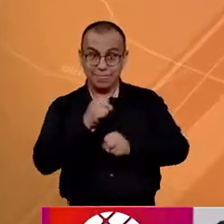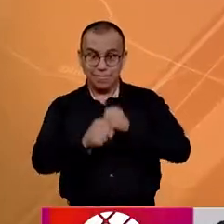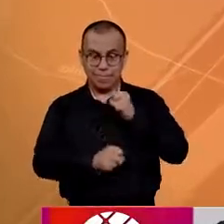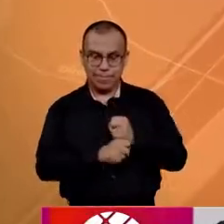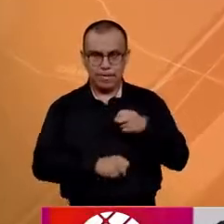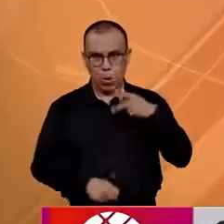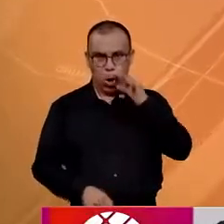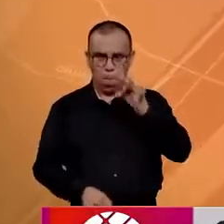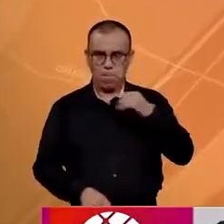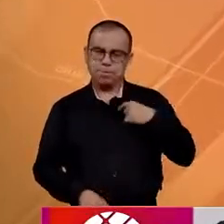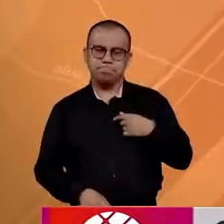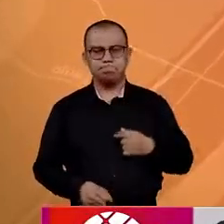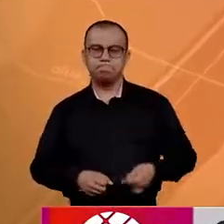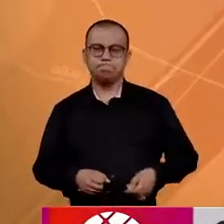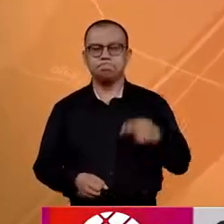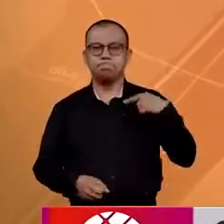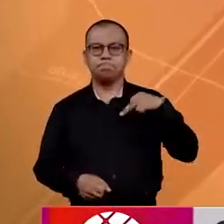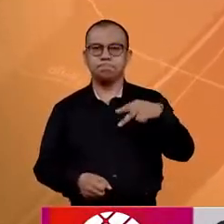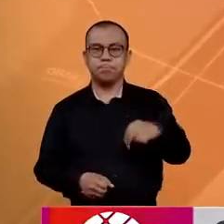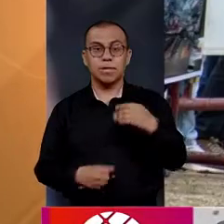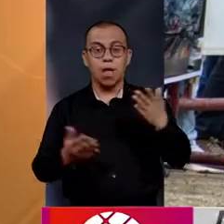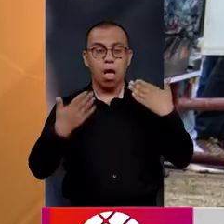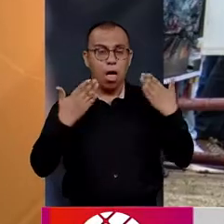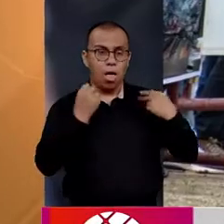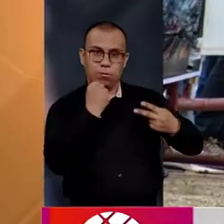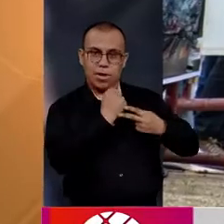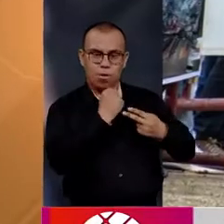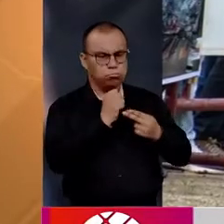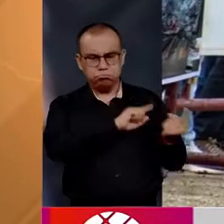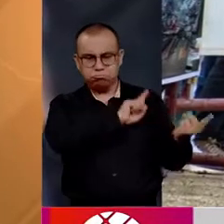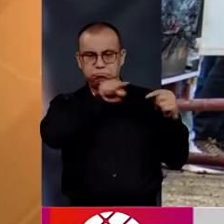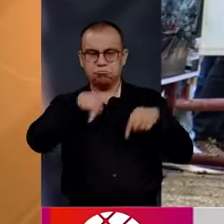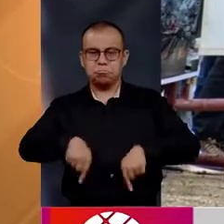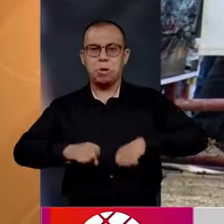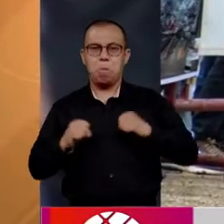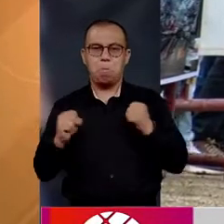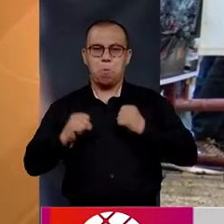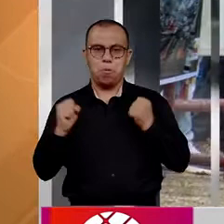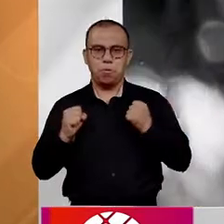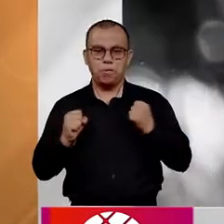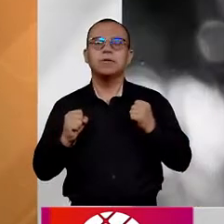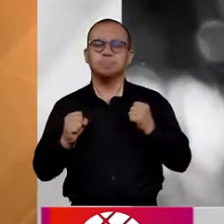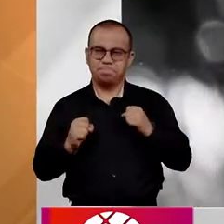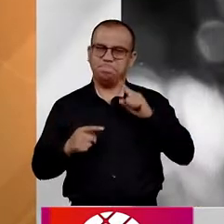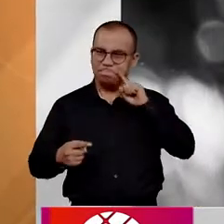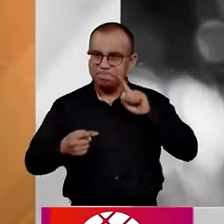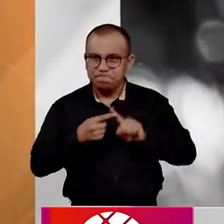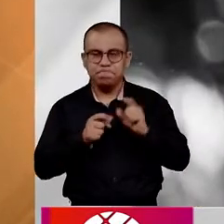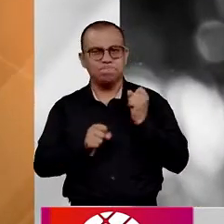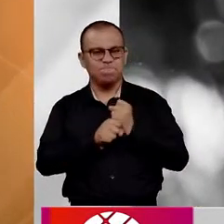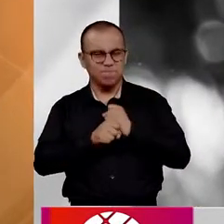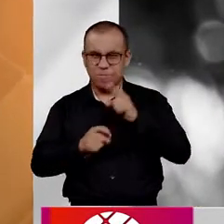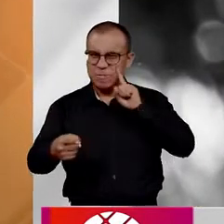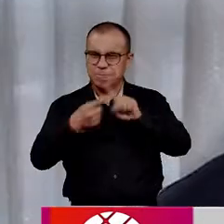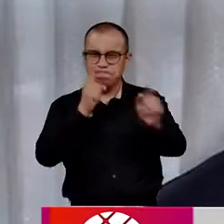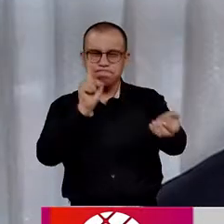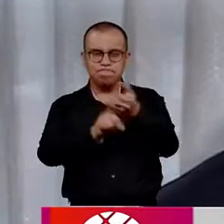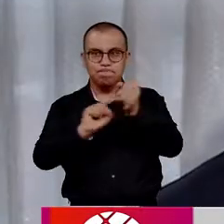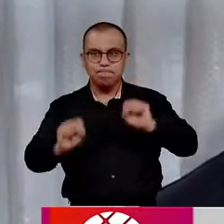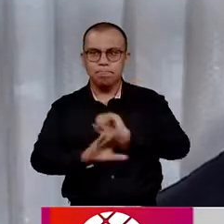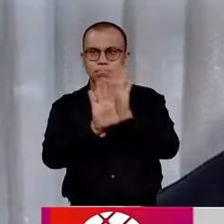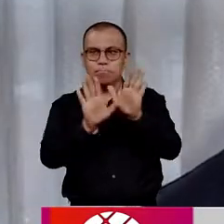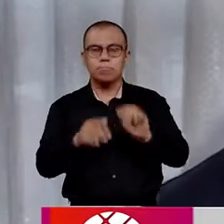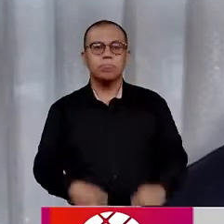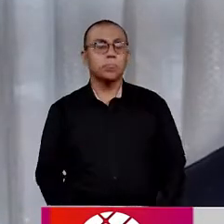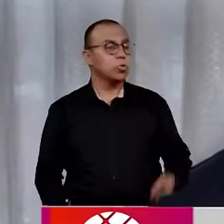Luis Castillo decidió dejar el calor de Neiva para aventurarse en el frío de la capital con una consigna y una meta clara. Simplemente